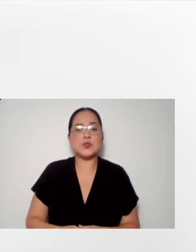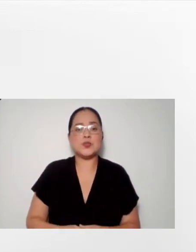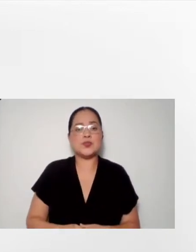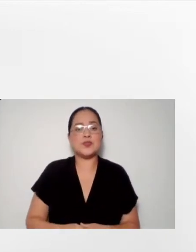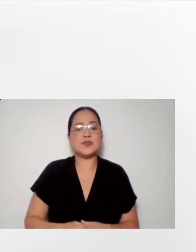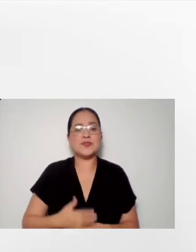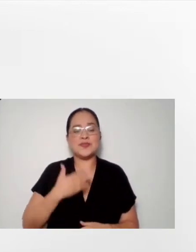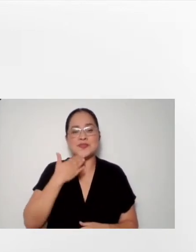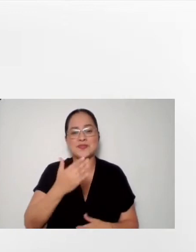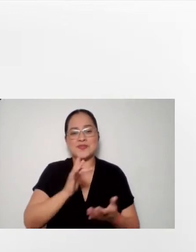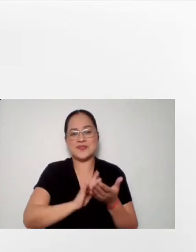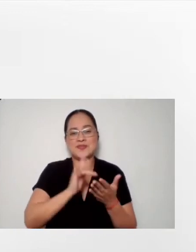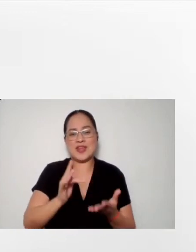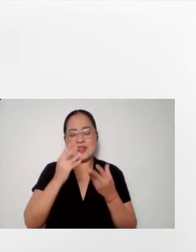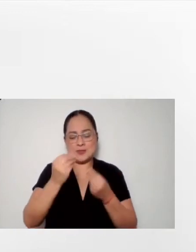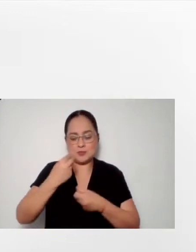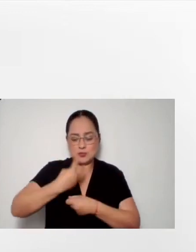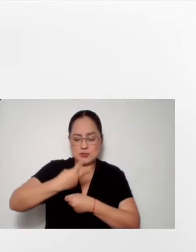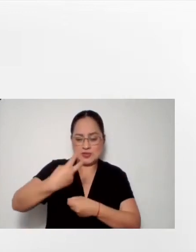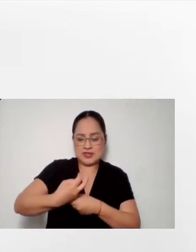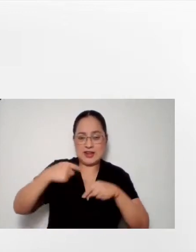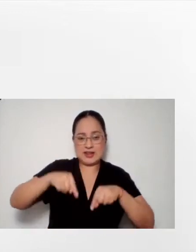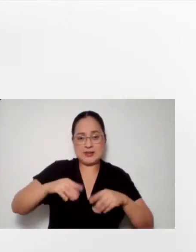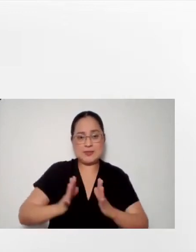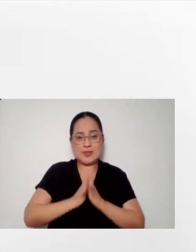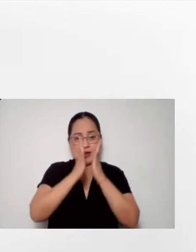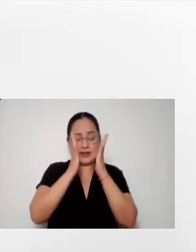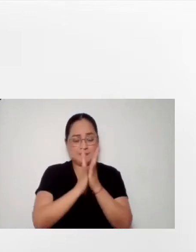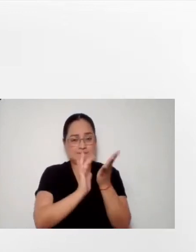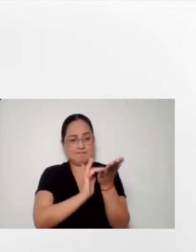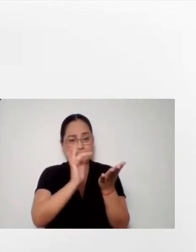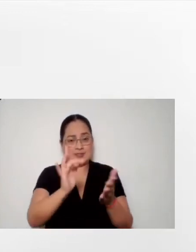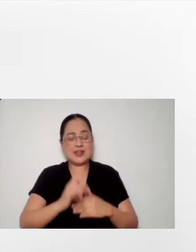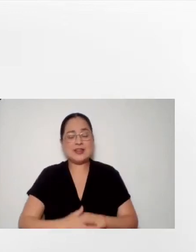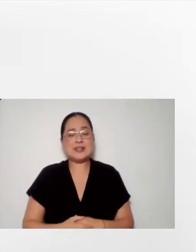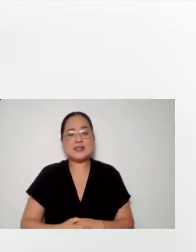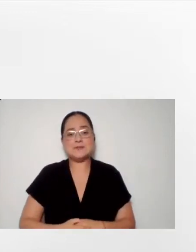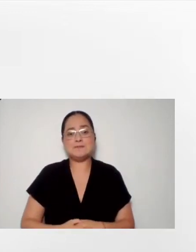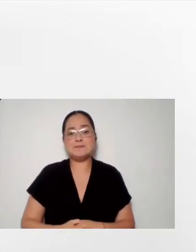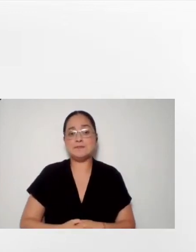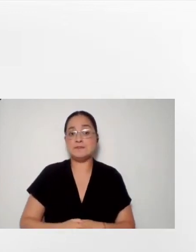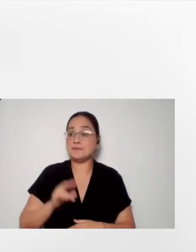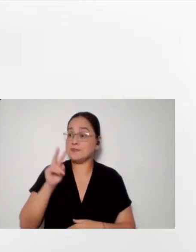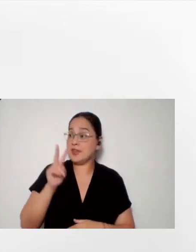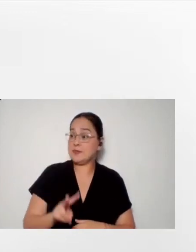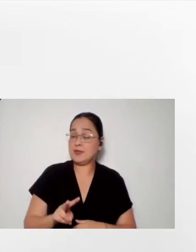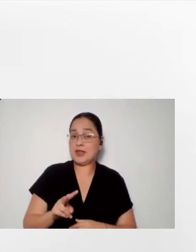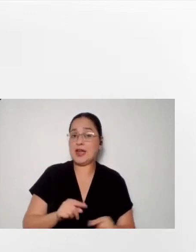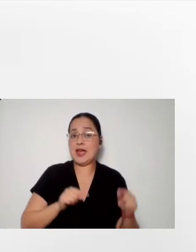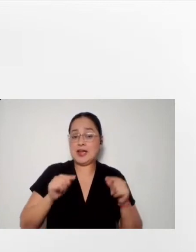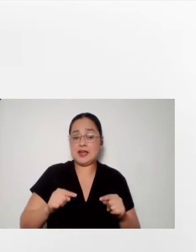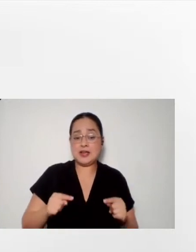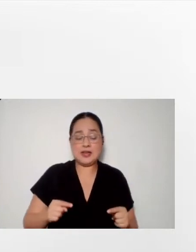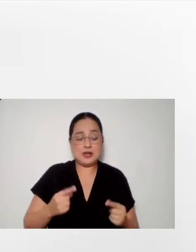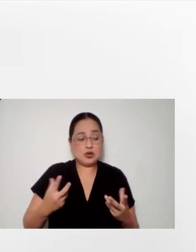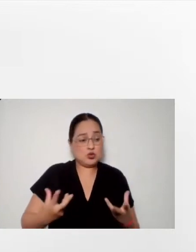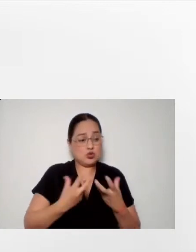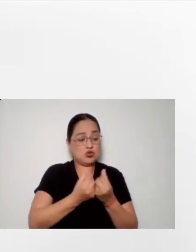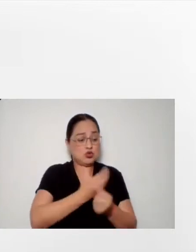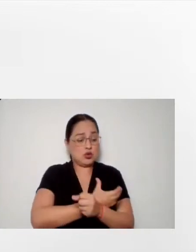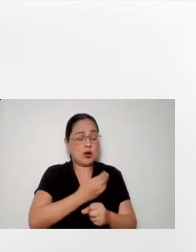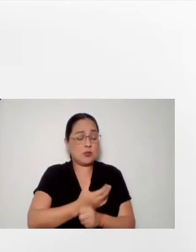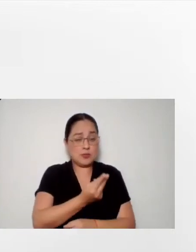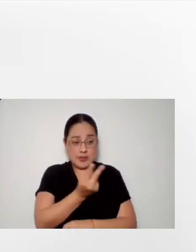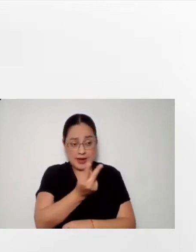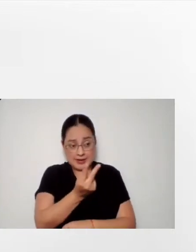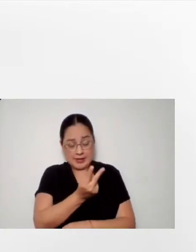Bien, pues muchas gracias por la invitación y de verdad es un placer estar aquí acompañándolas a ustedes. Pero